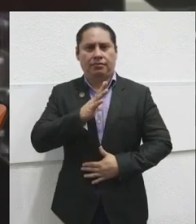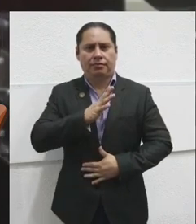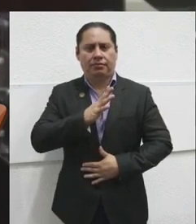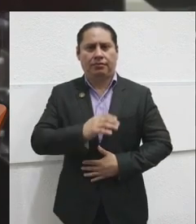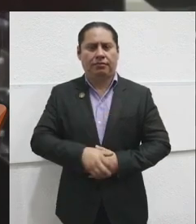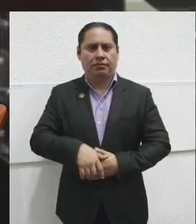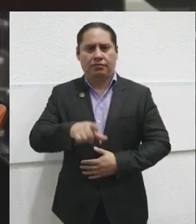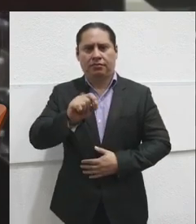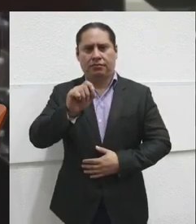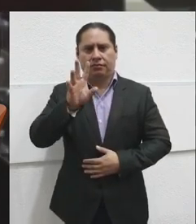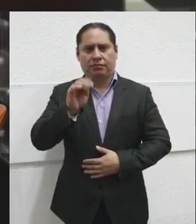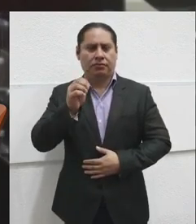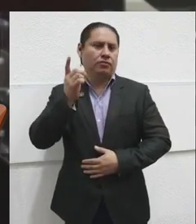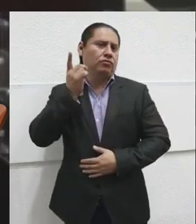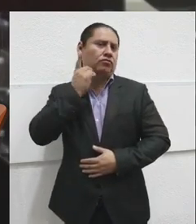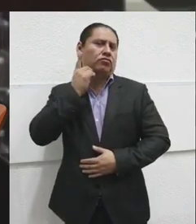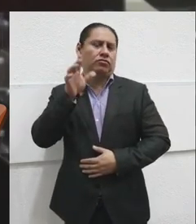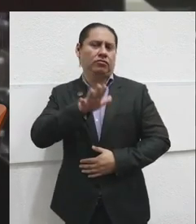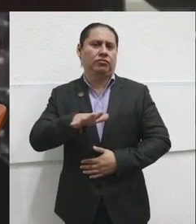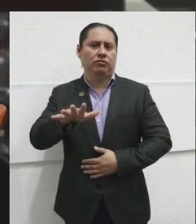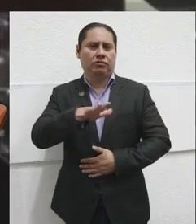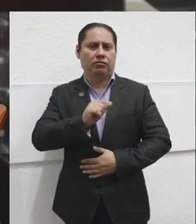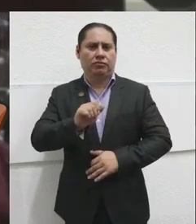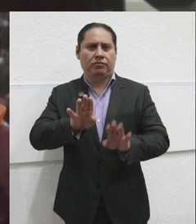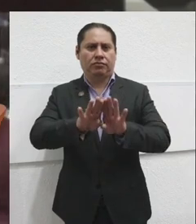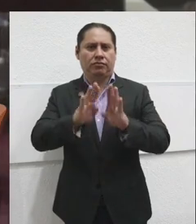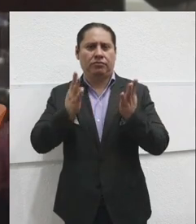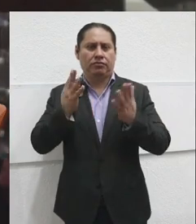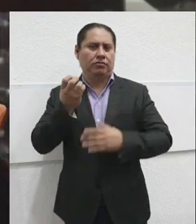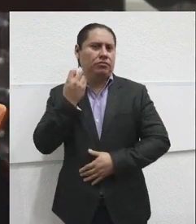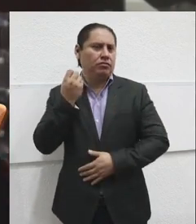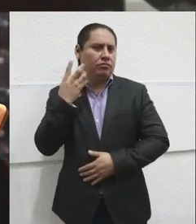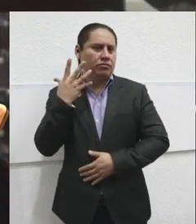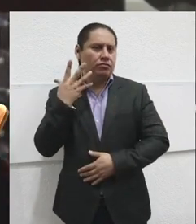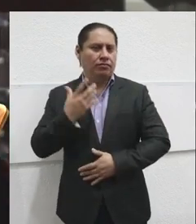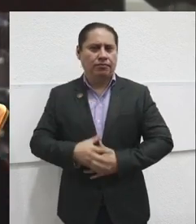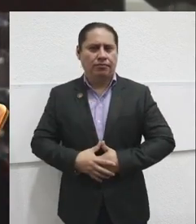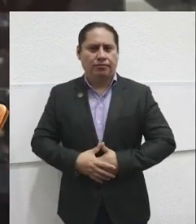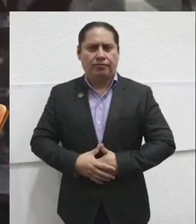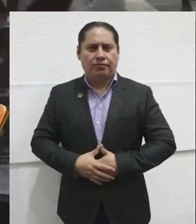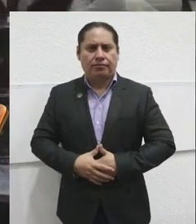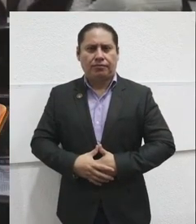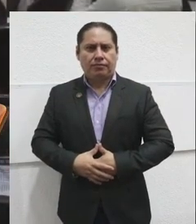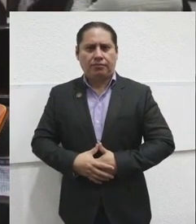Habiendo quórum de 29 diputadas y diputados, se abre la sesión.